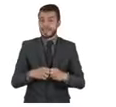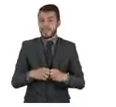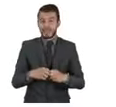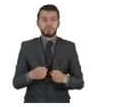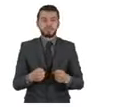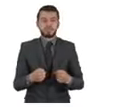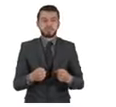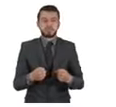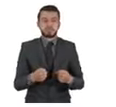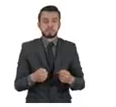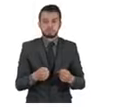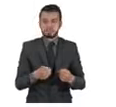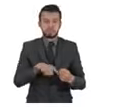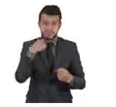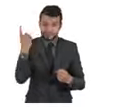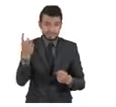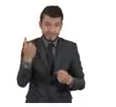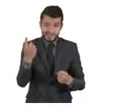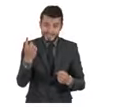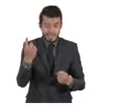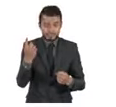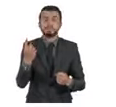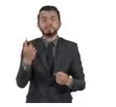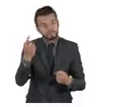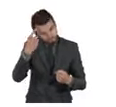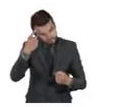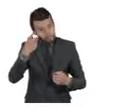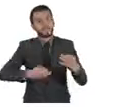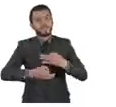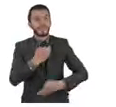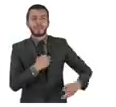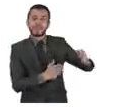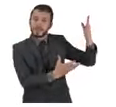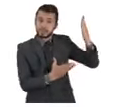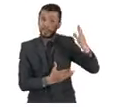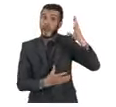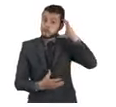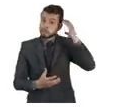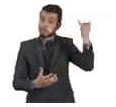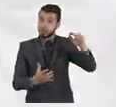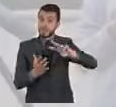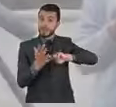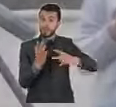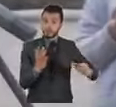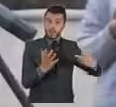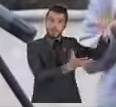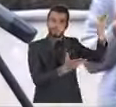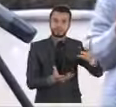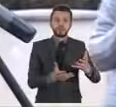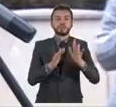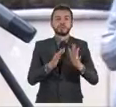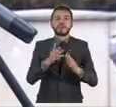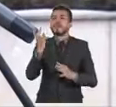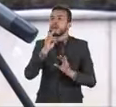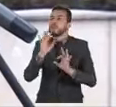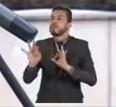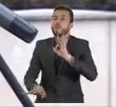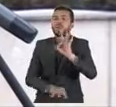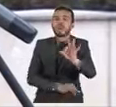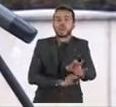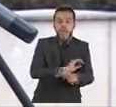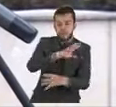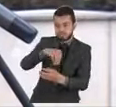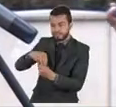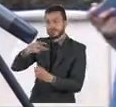en un futuro va a ser poder traer hidrógeno. Y hoy en día ya hay tecnologías que permiten traer hidrógeno verde de las producciones